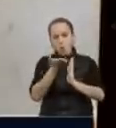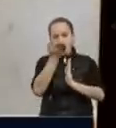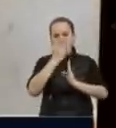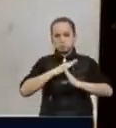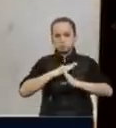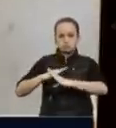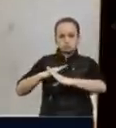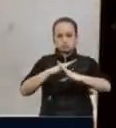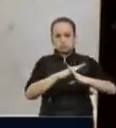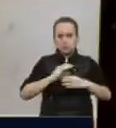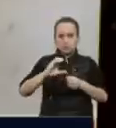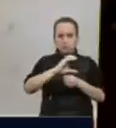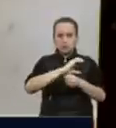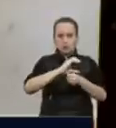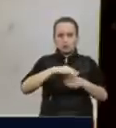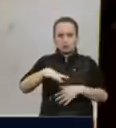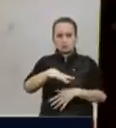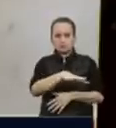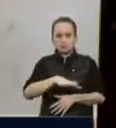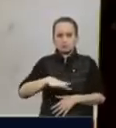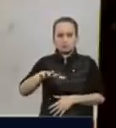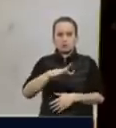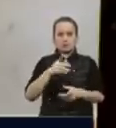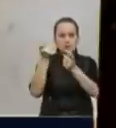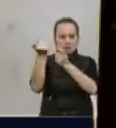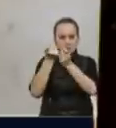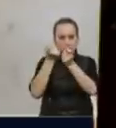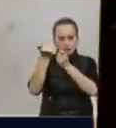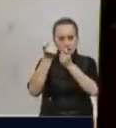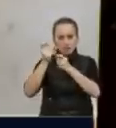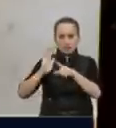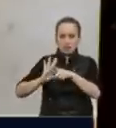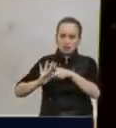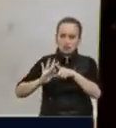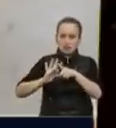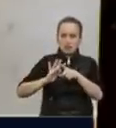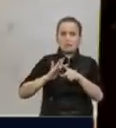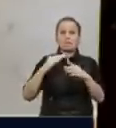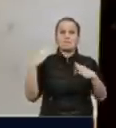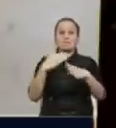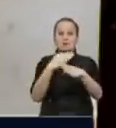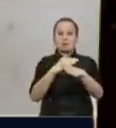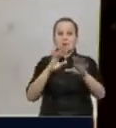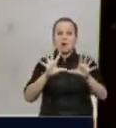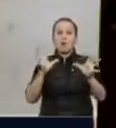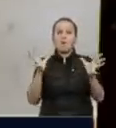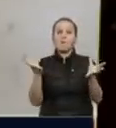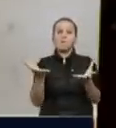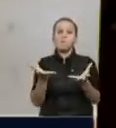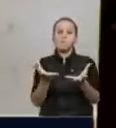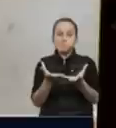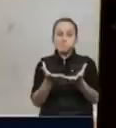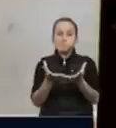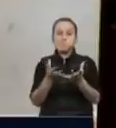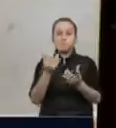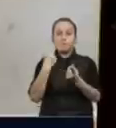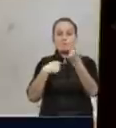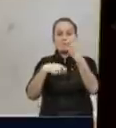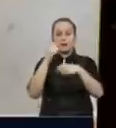seguridad urbana, estrategia para abordar, decía, el problema mundial de las